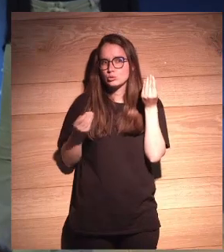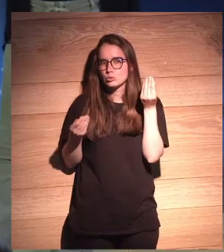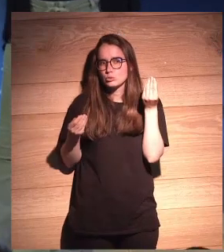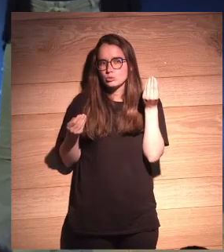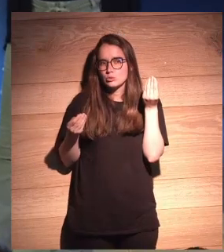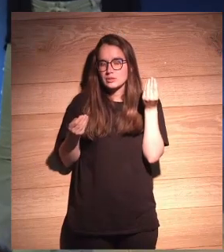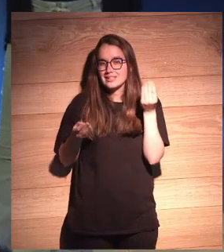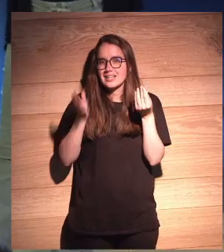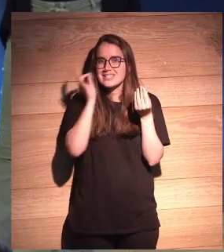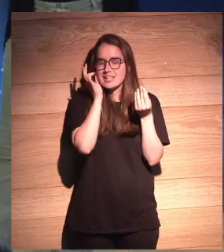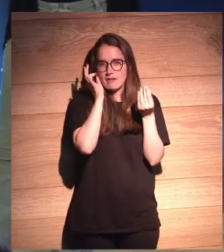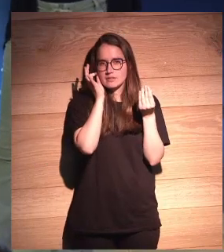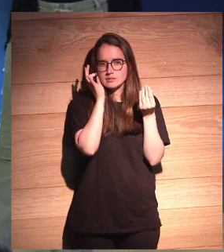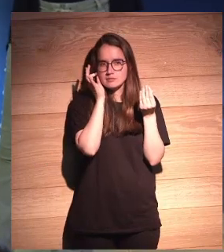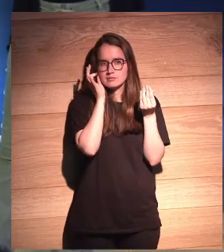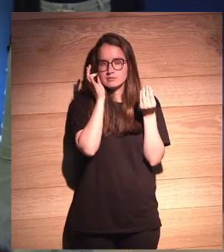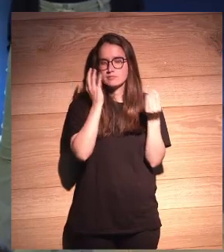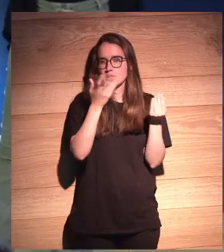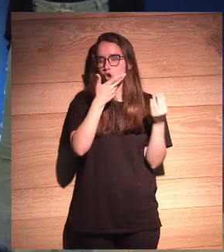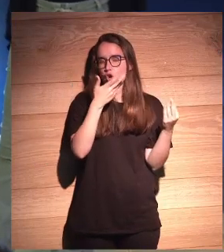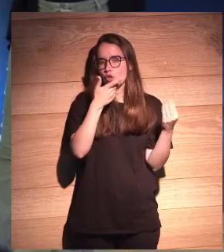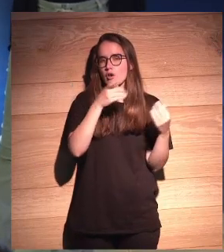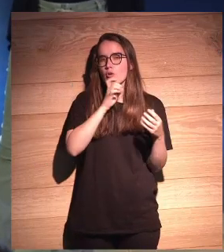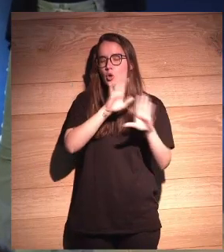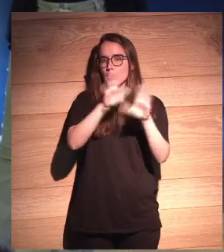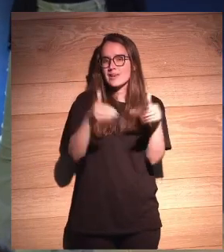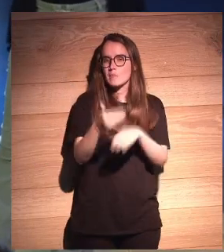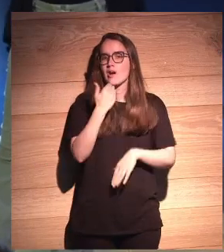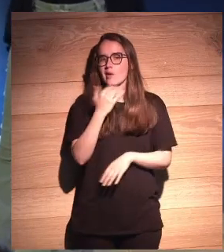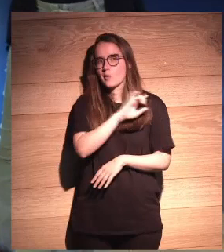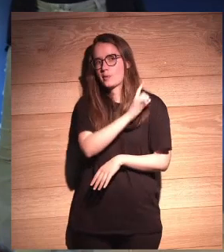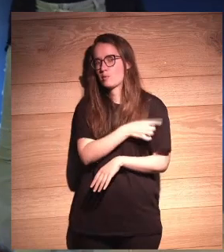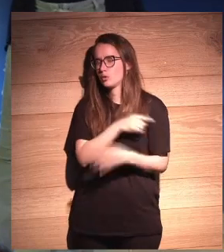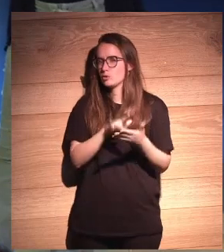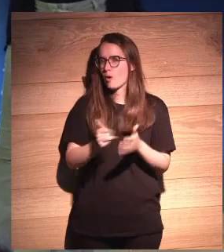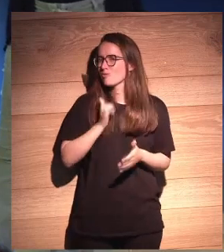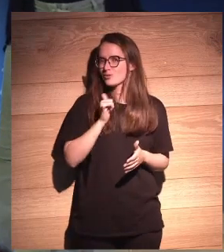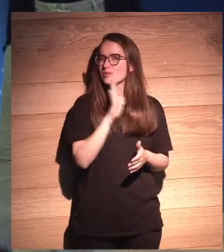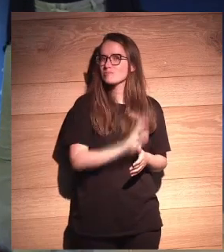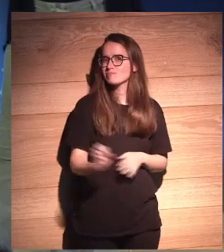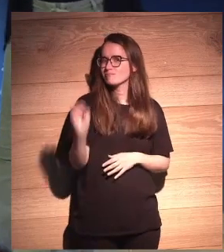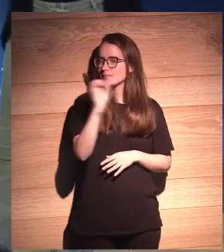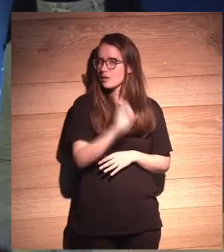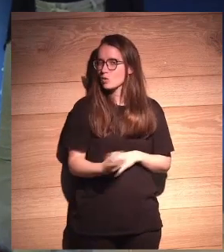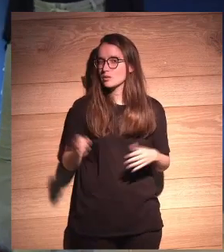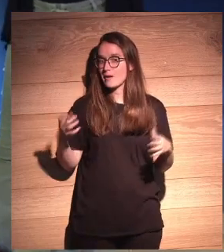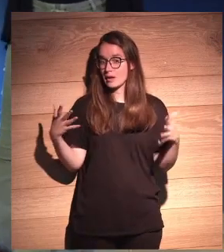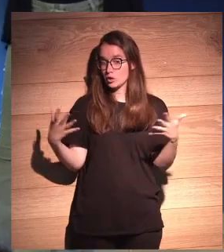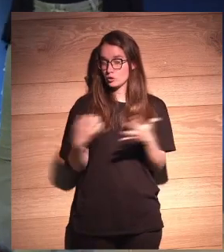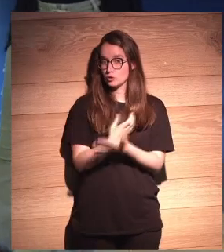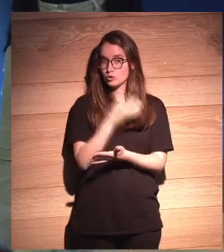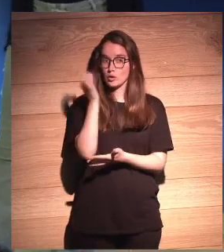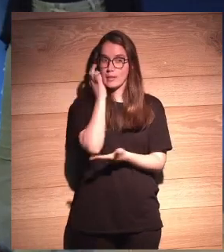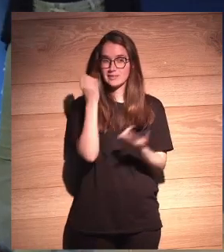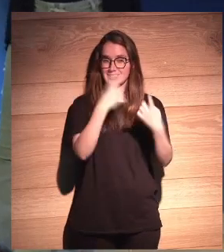de que estas chicas se conocieran en un equipo de algún deporte era la oportunidad fantástica para que todas